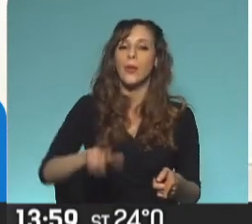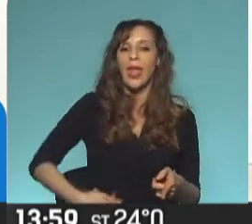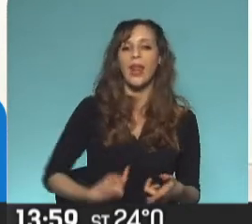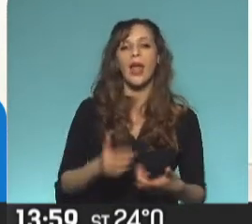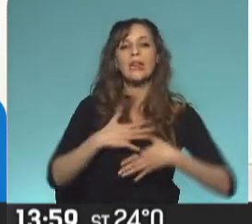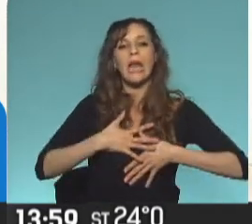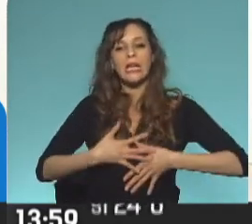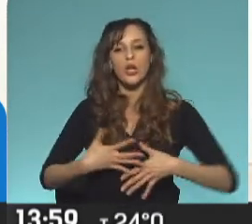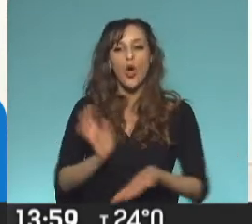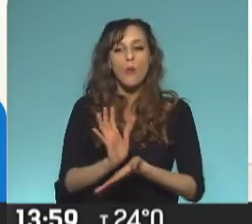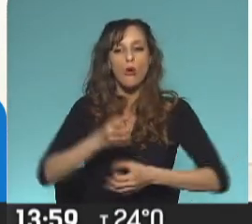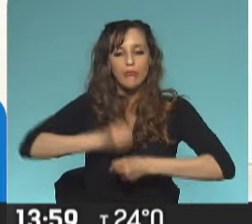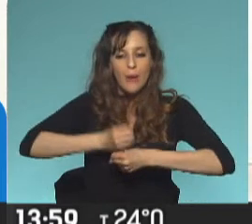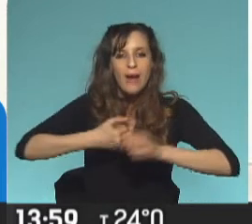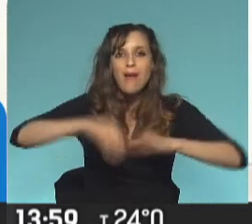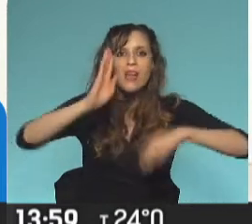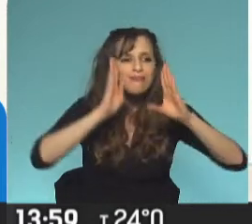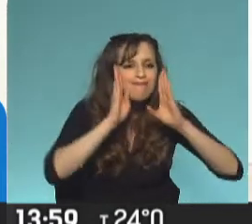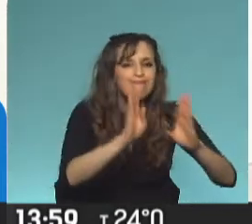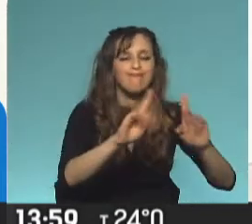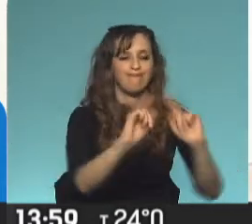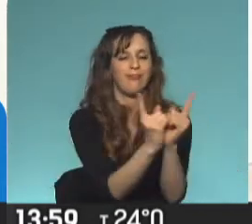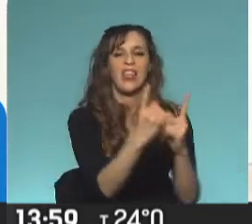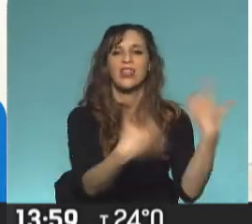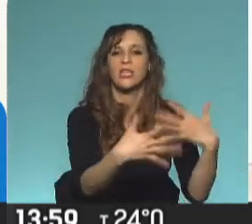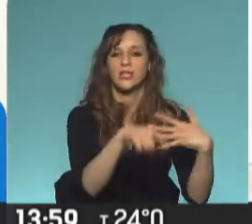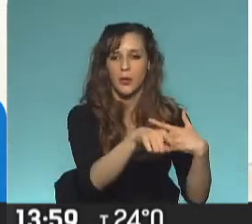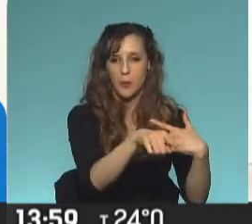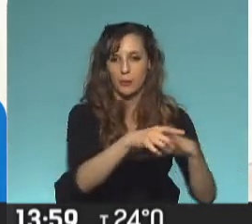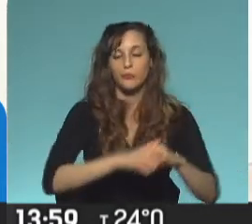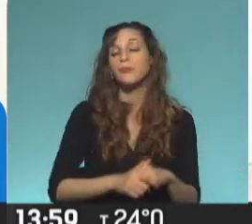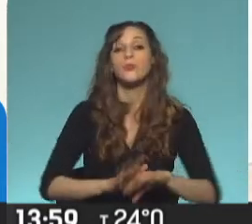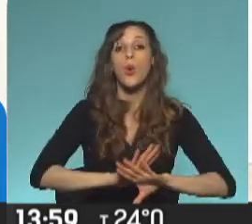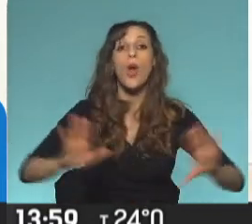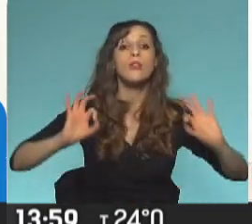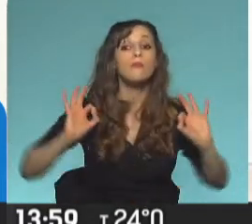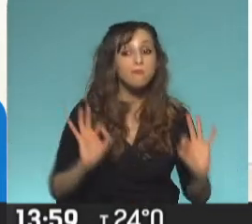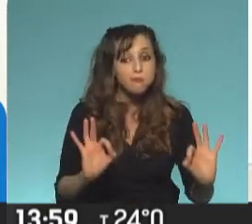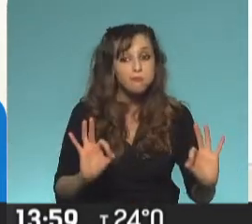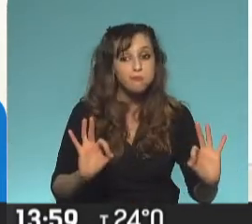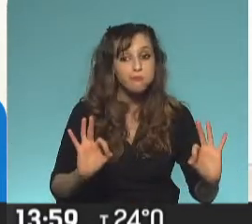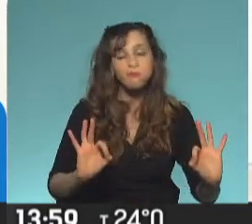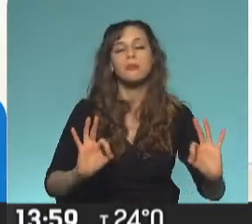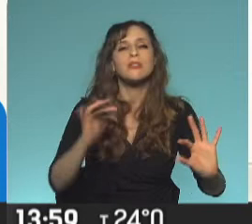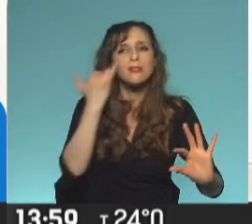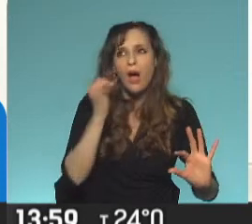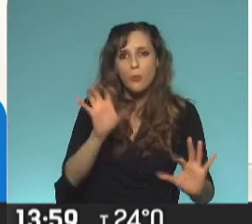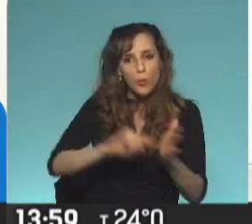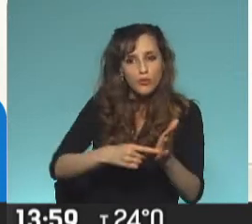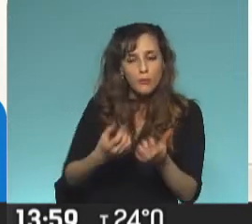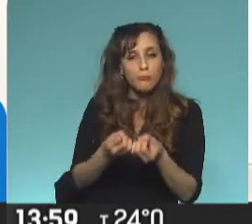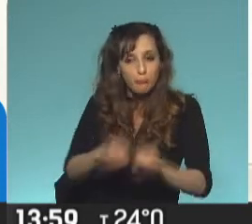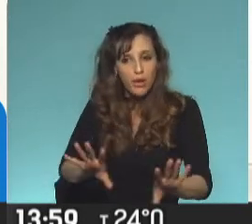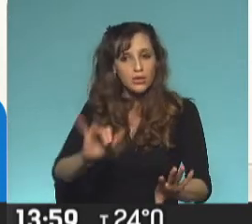en las terapias intensivas y testeando una vez terminada esa población que ya lo hicimos en la provincia buenos aires